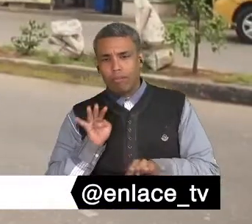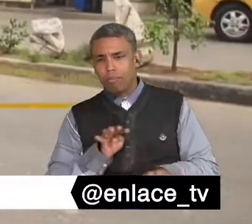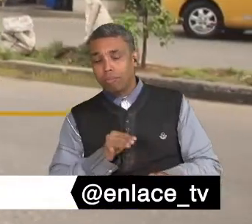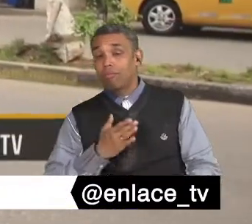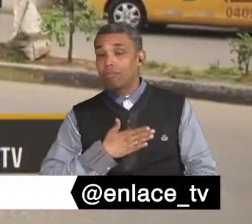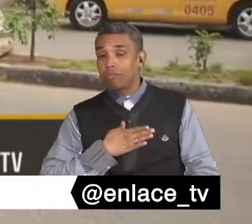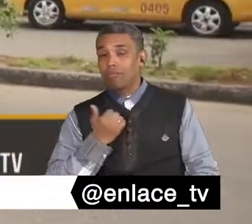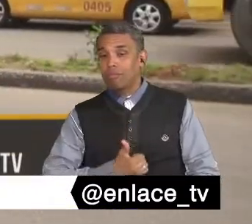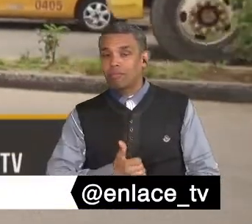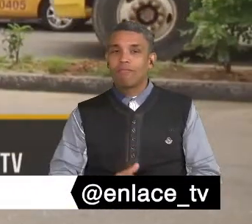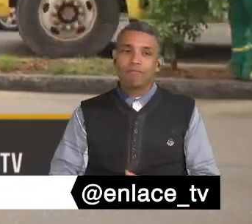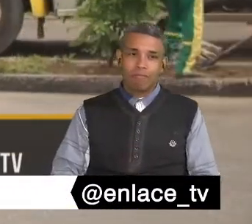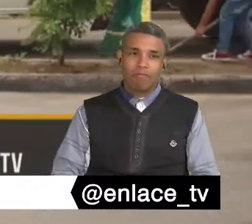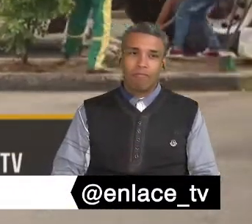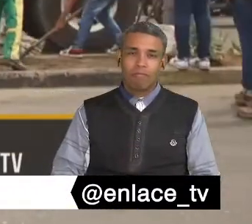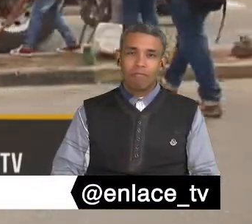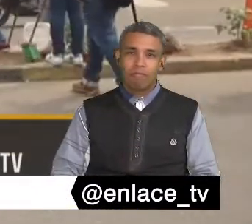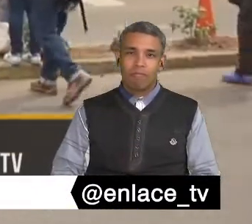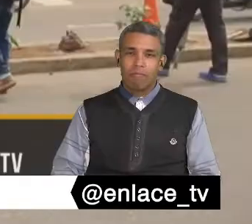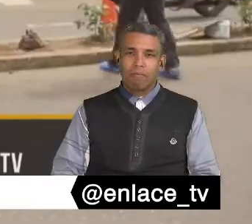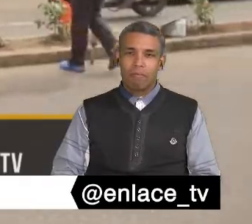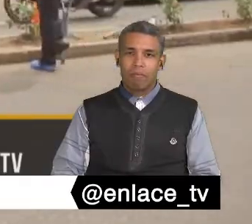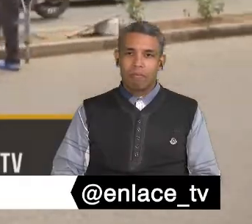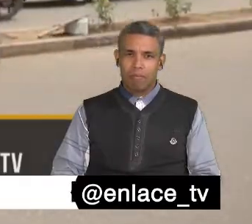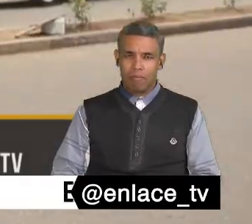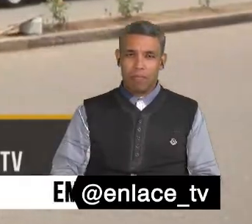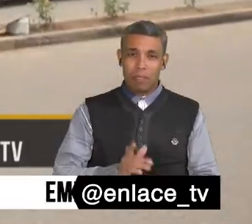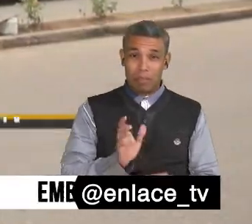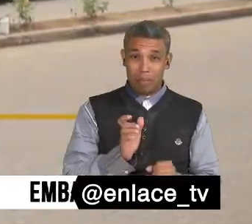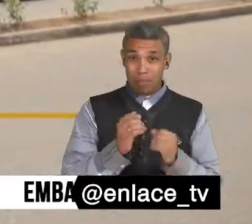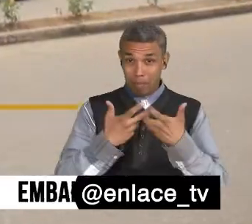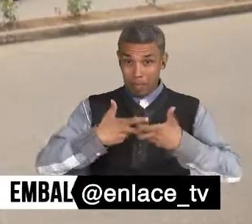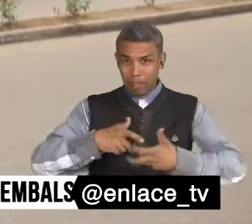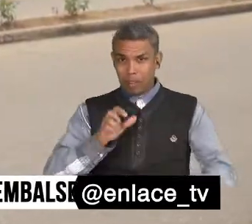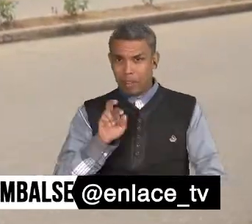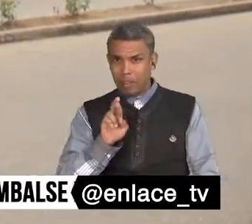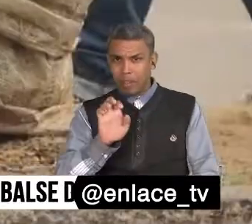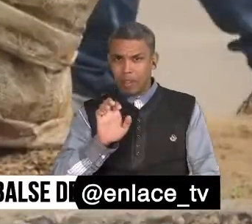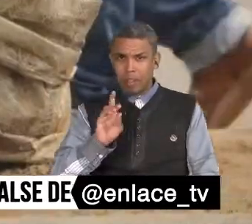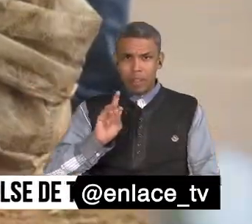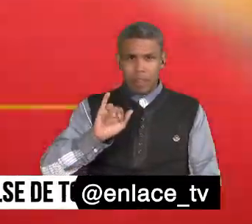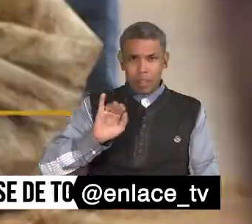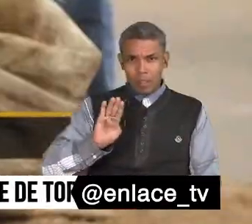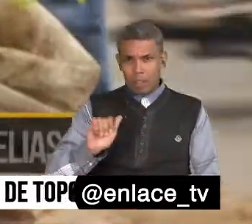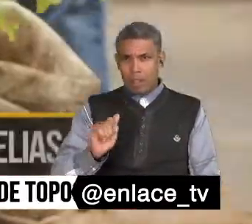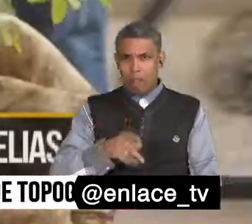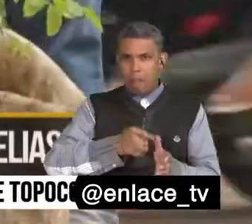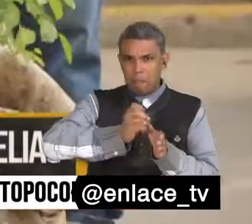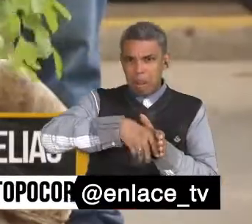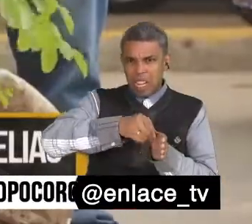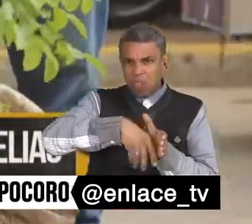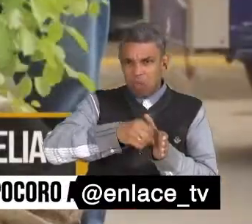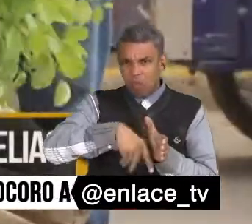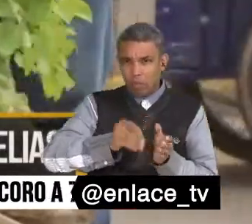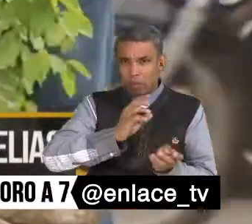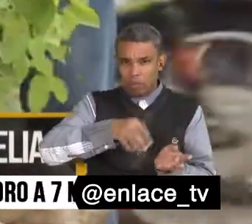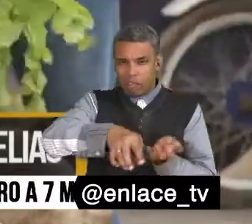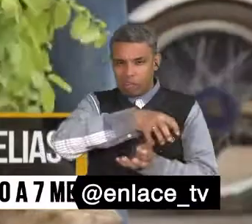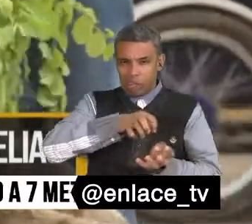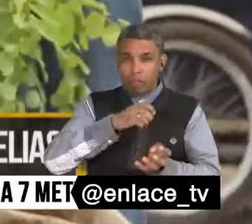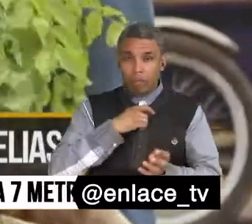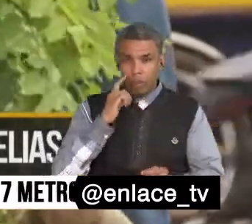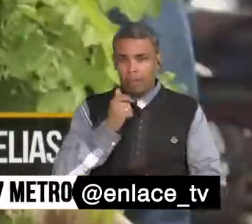Con este ya son tres los puntos críticos que ha identificado Rediva por el depósito de basuras y que con el apoyo de la Secretaría de Medio Ambiente